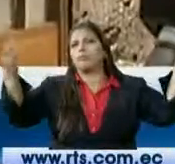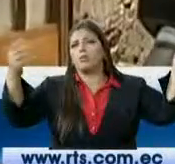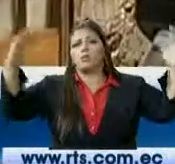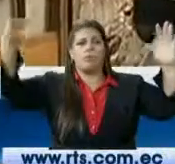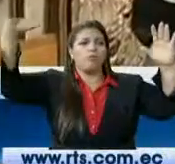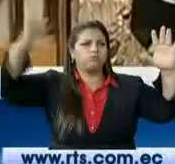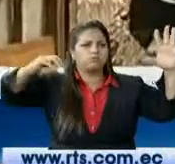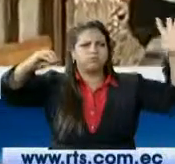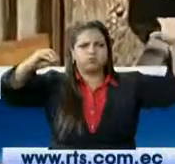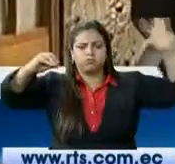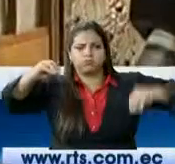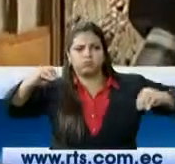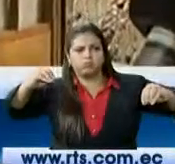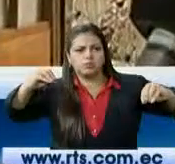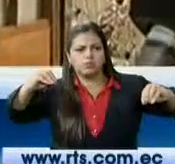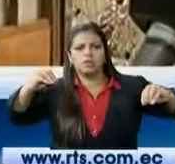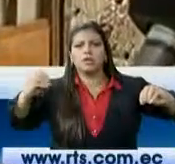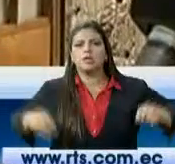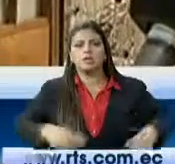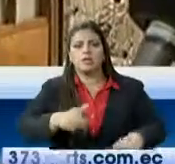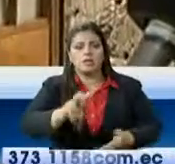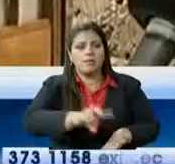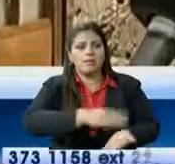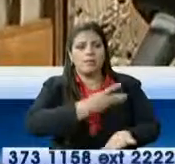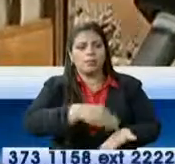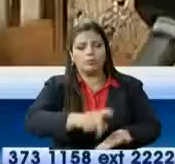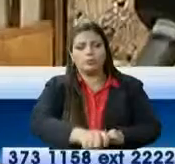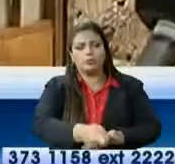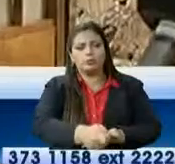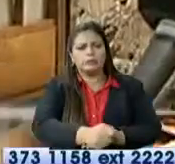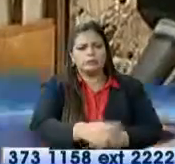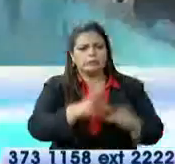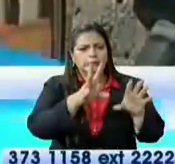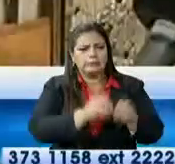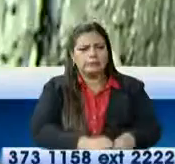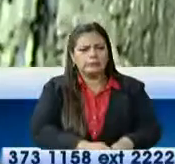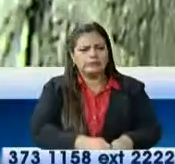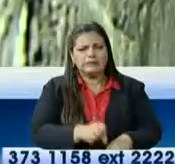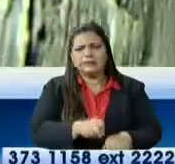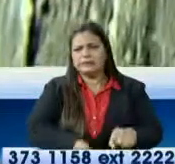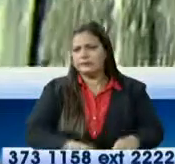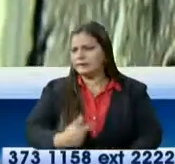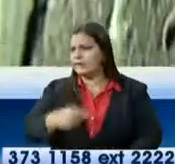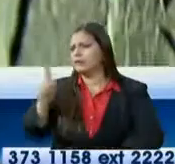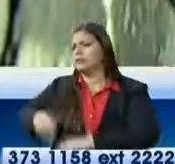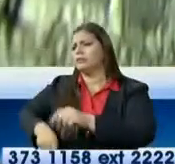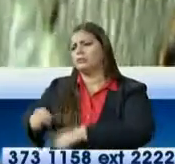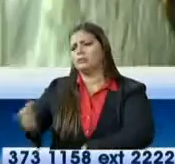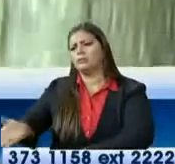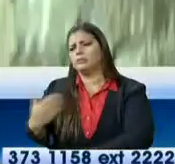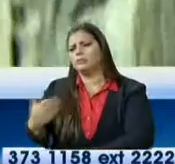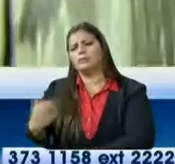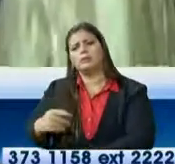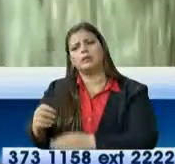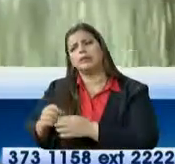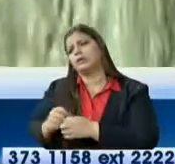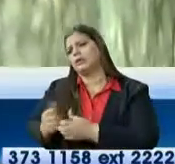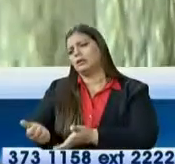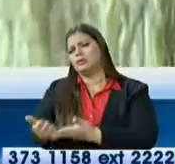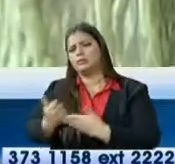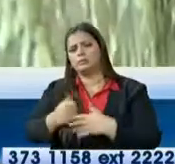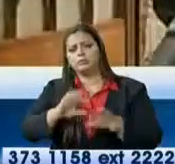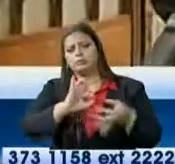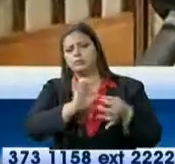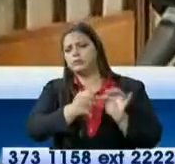mamá solicitó a un amigo que le haga el conectado eléctrico. Y el señor nos explicó que aquí hay una fuerte voltaje de